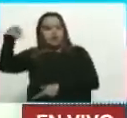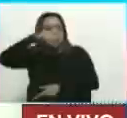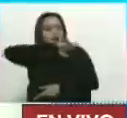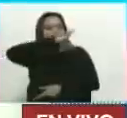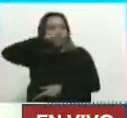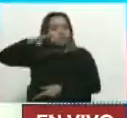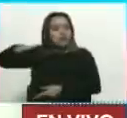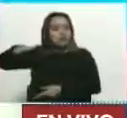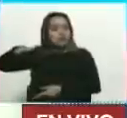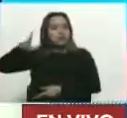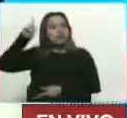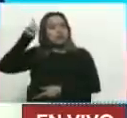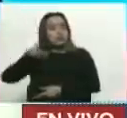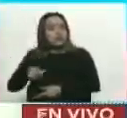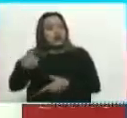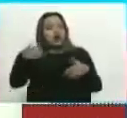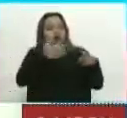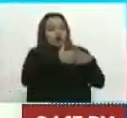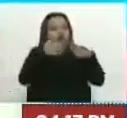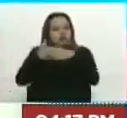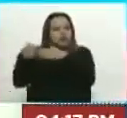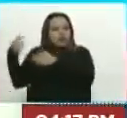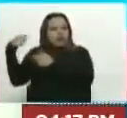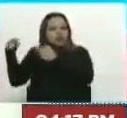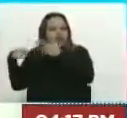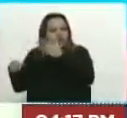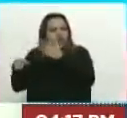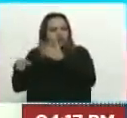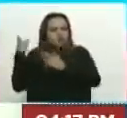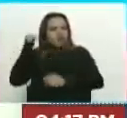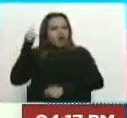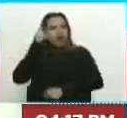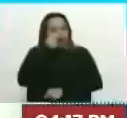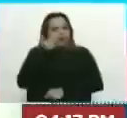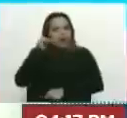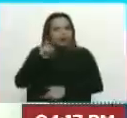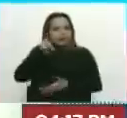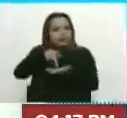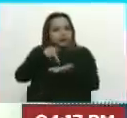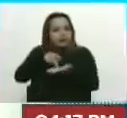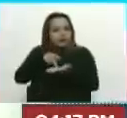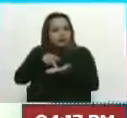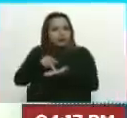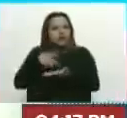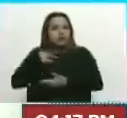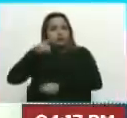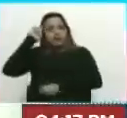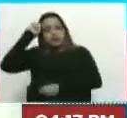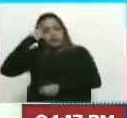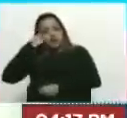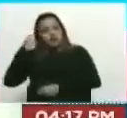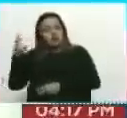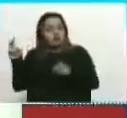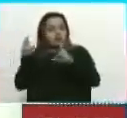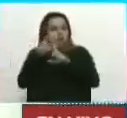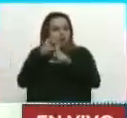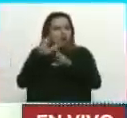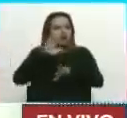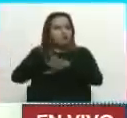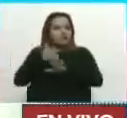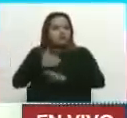no citar, a los partisanos y a las partisanas. Y esto lo estoy citando porque en